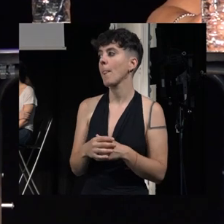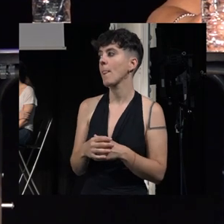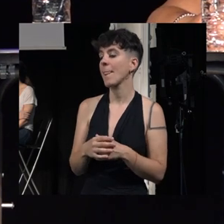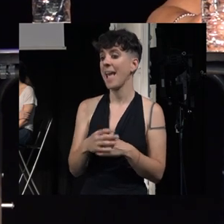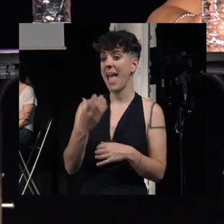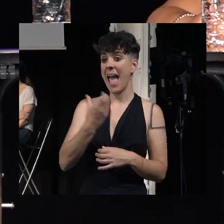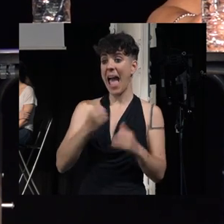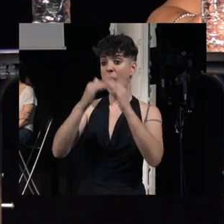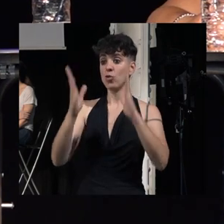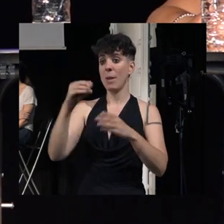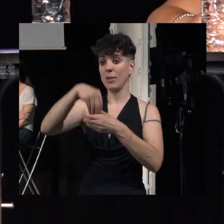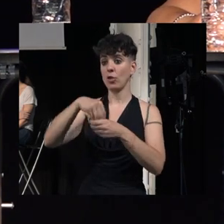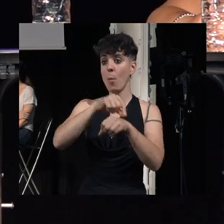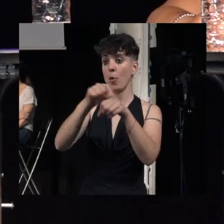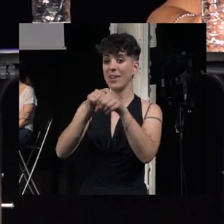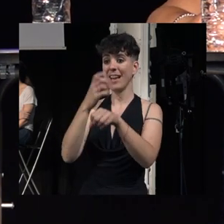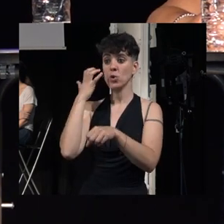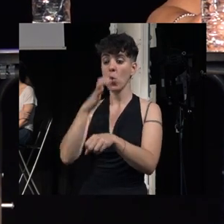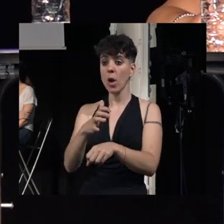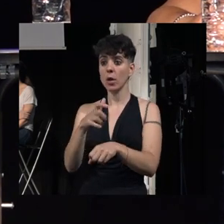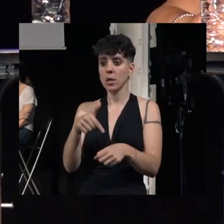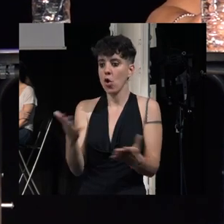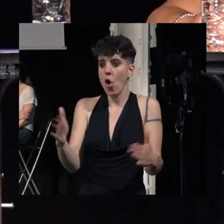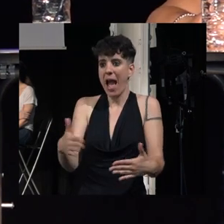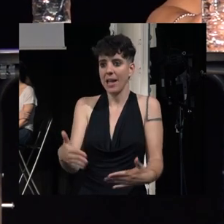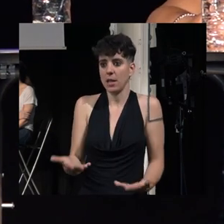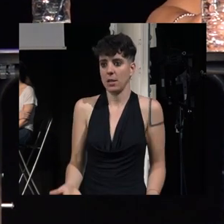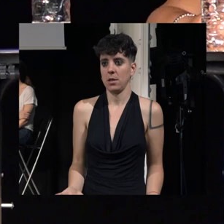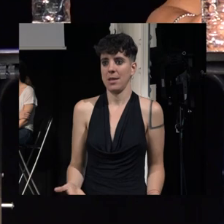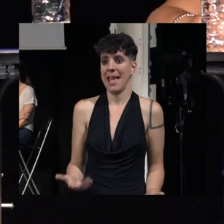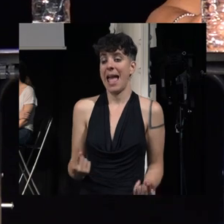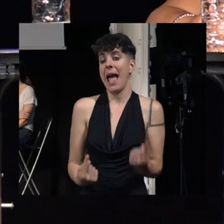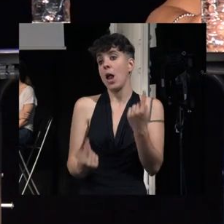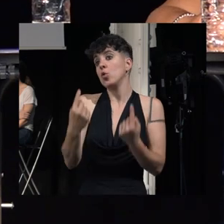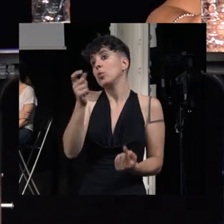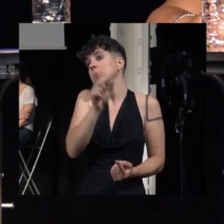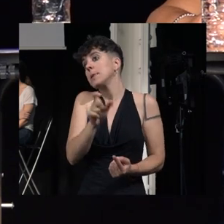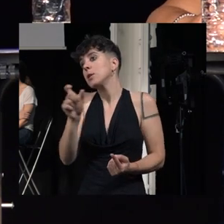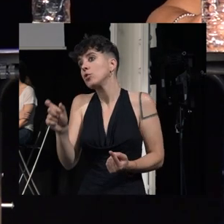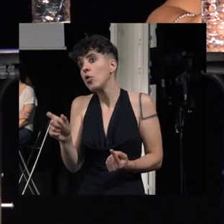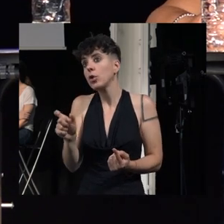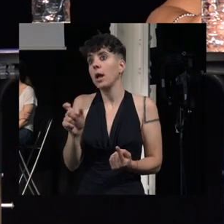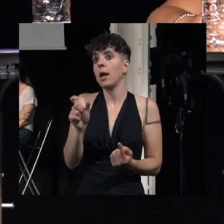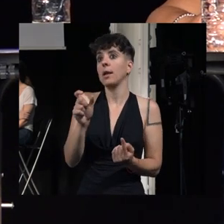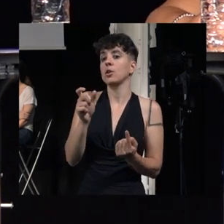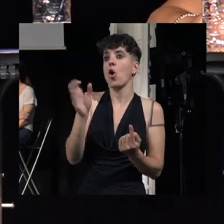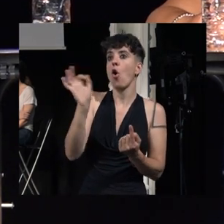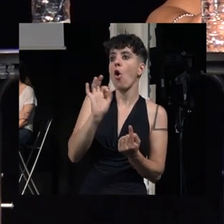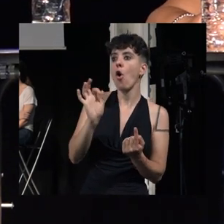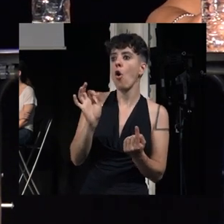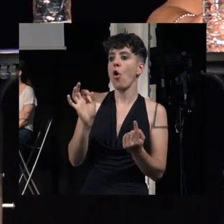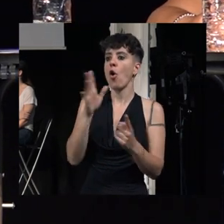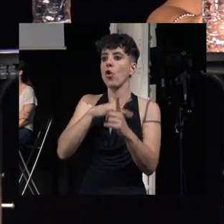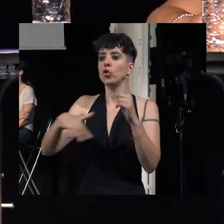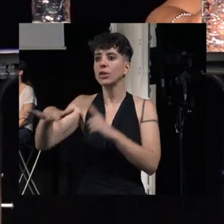queer en el ayuntamiento, es que no hay políticas queer en el ayuntamiento. Que estamos alguna gente o que hay un escenario donde es